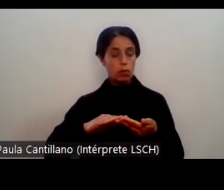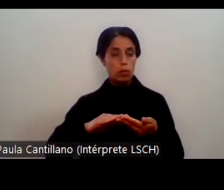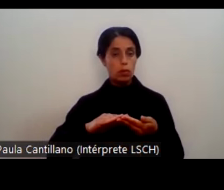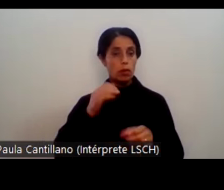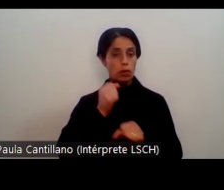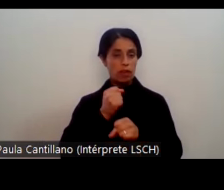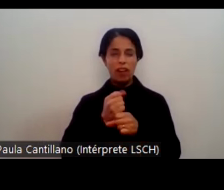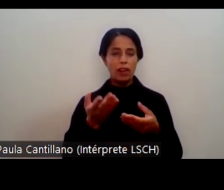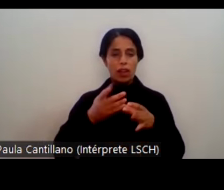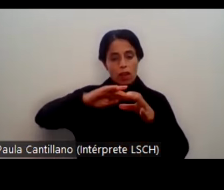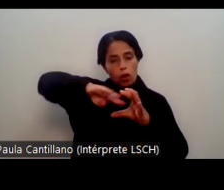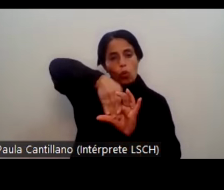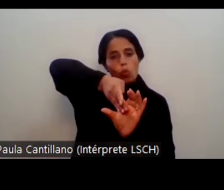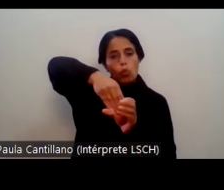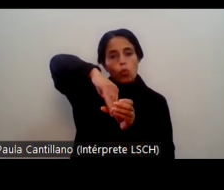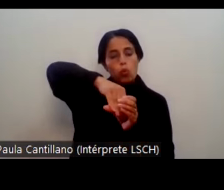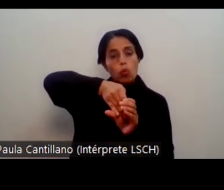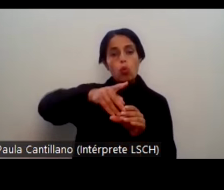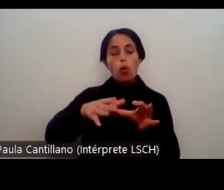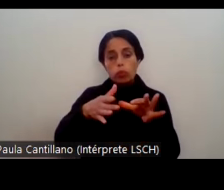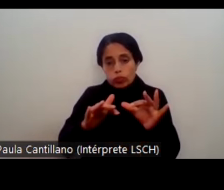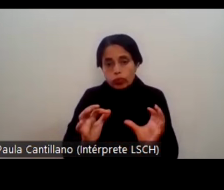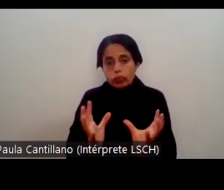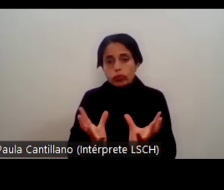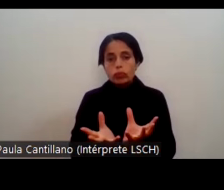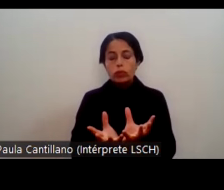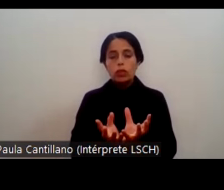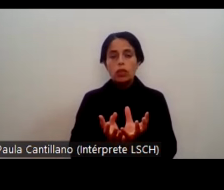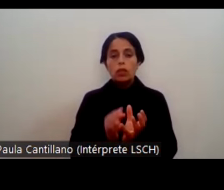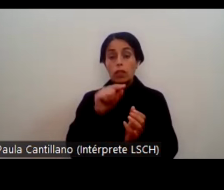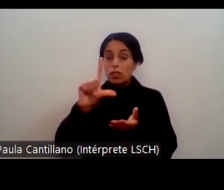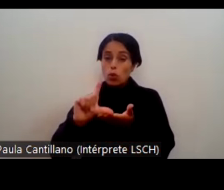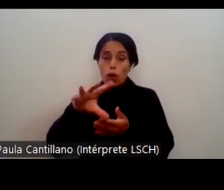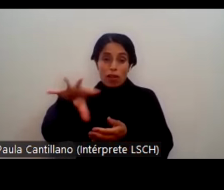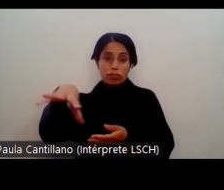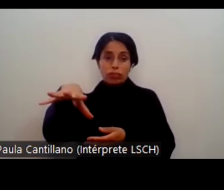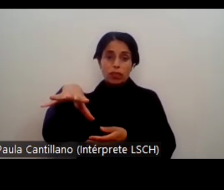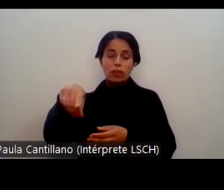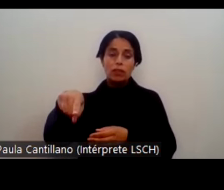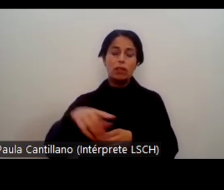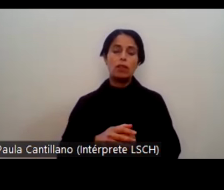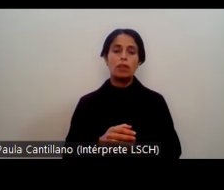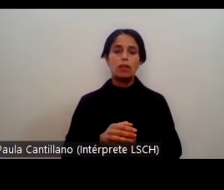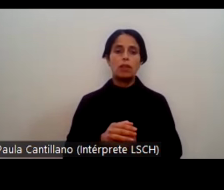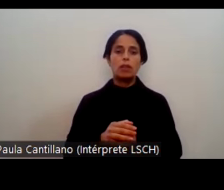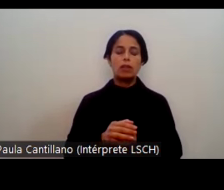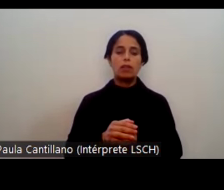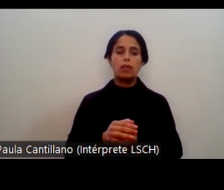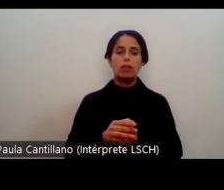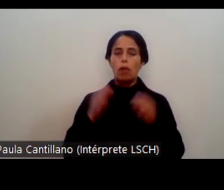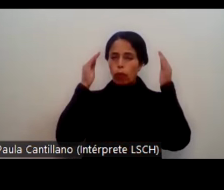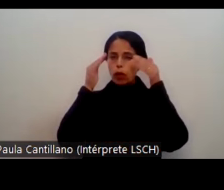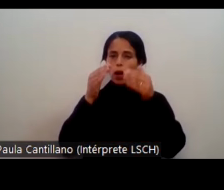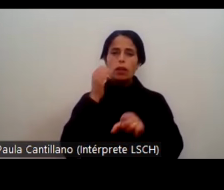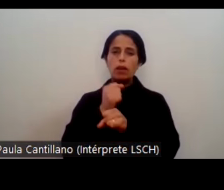agroalfarera, fabrica cerámica en toda esta zona, y ya dedicada a cultivos